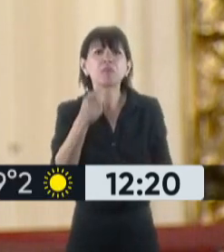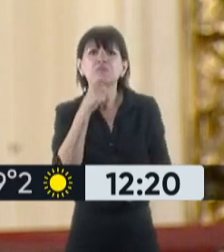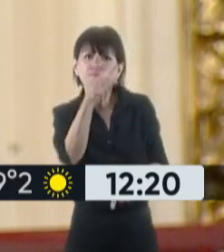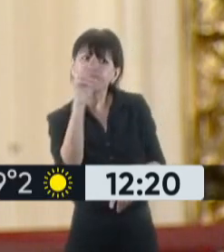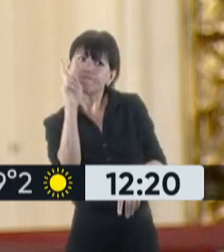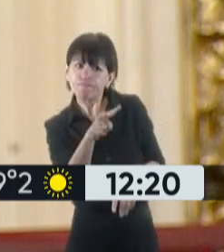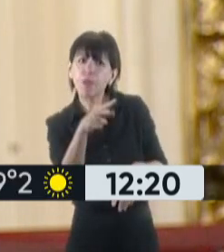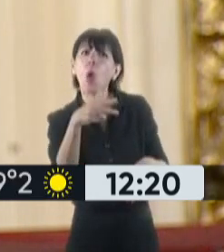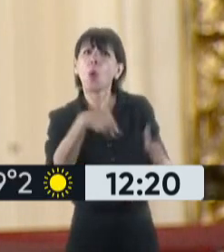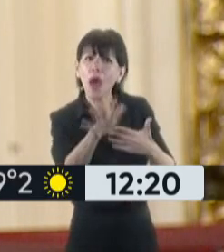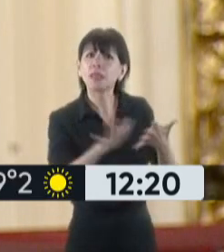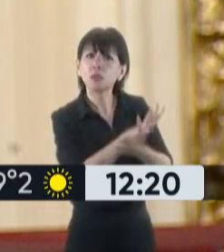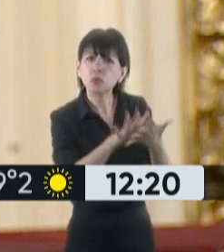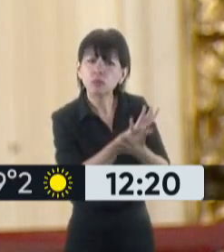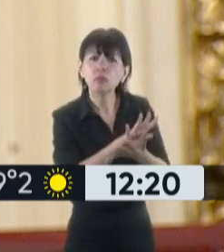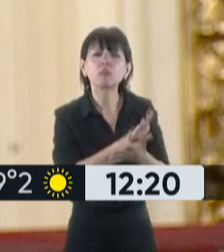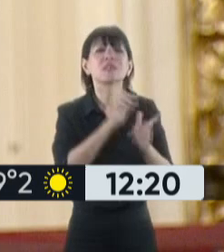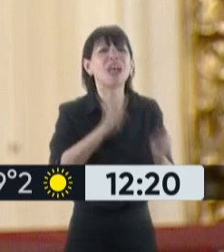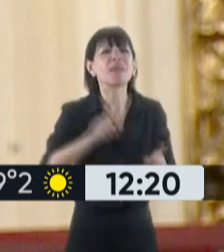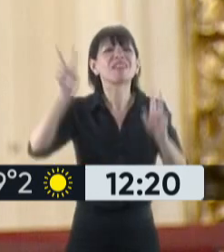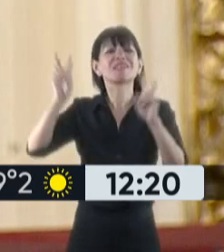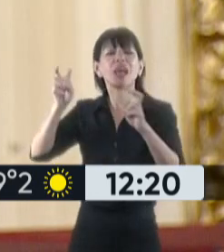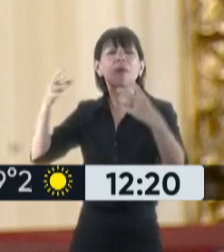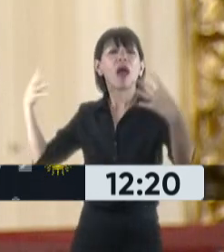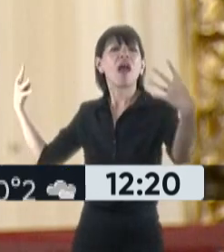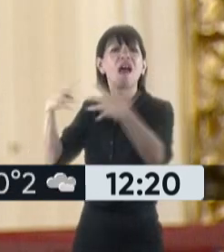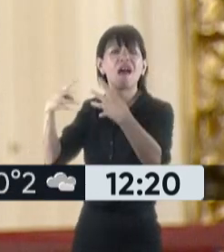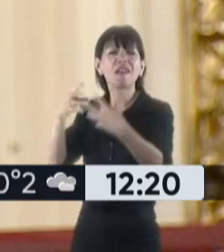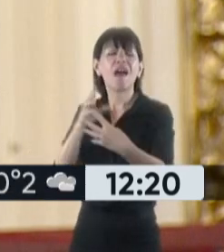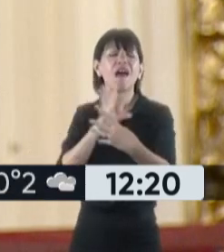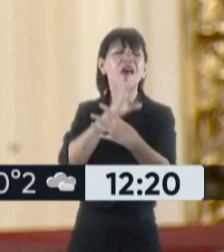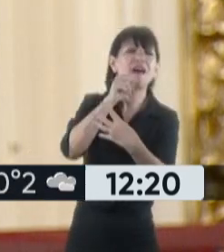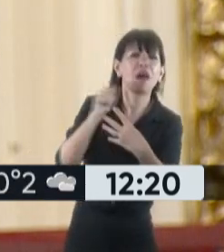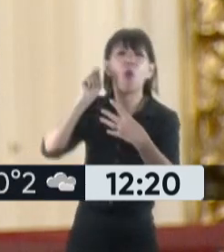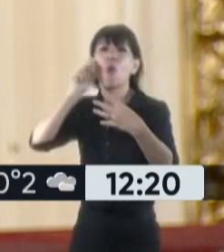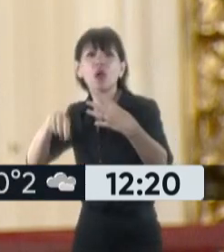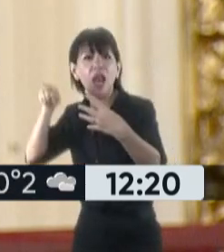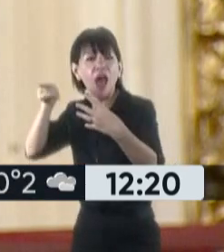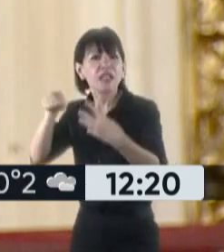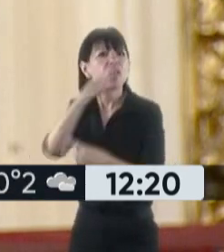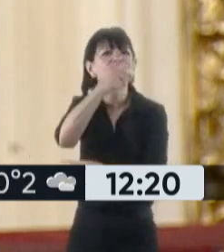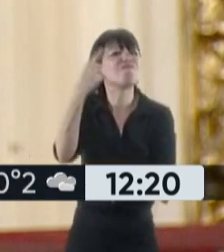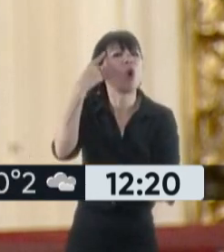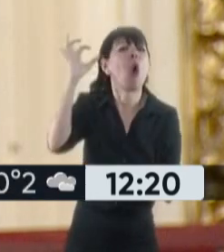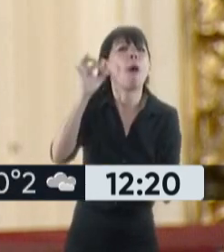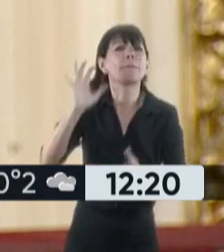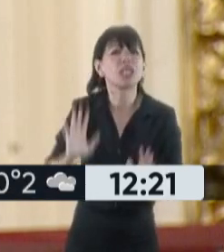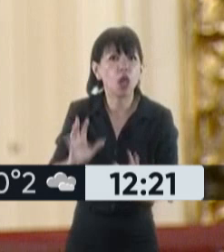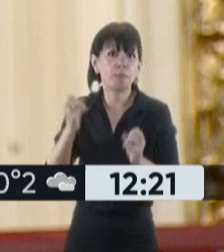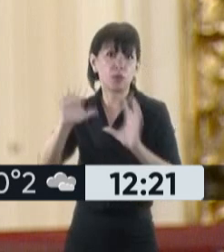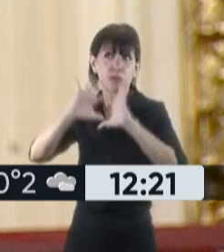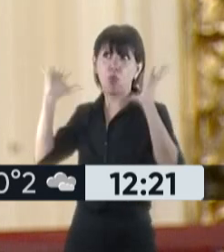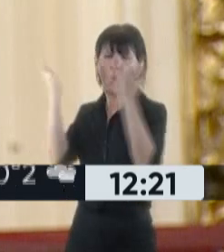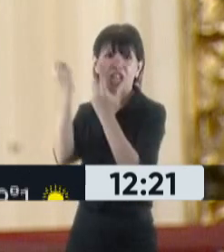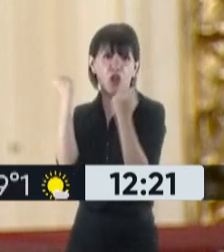en estos momentos el conflicto entre Rusia y Ucrania, que tanto ha modificado la economía global. Y para el presidente